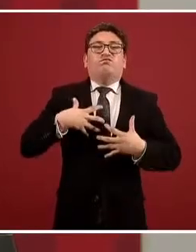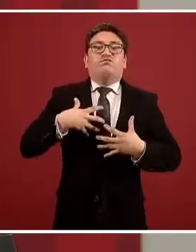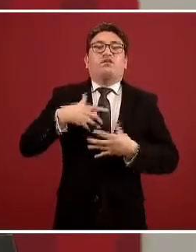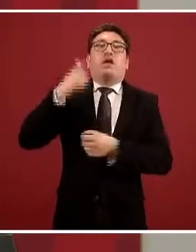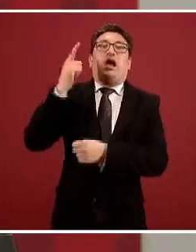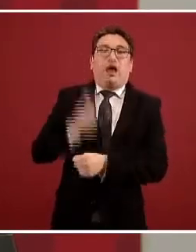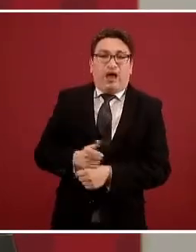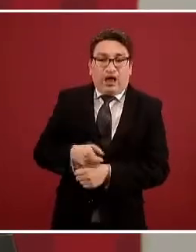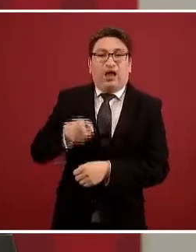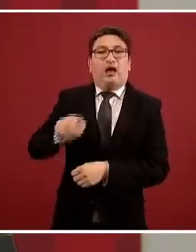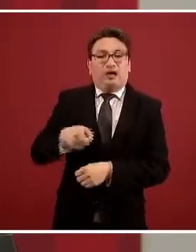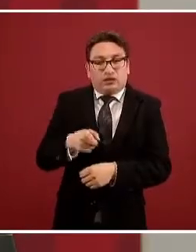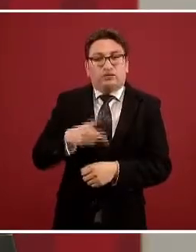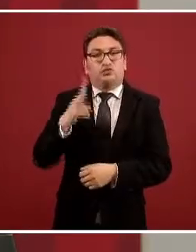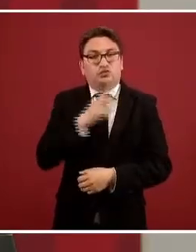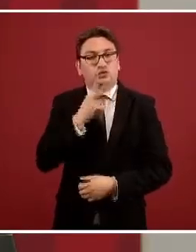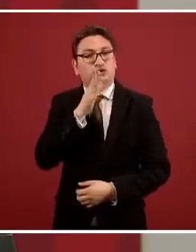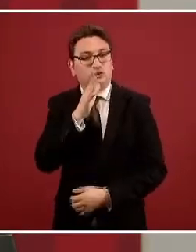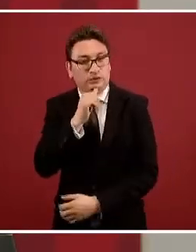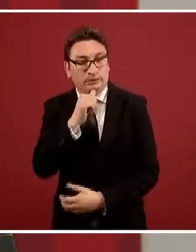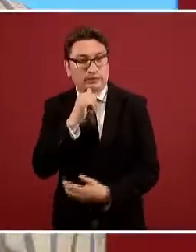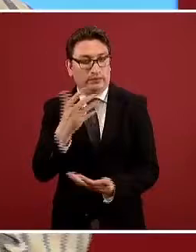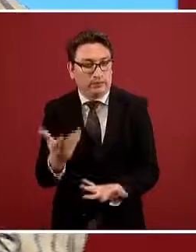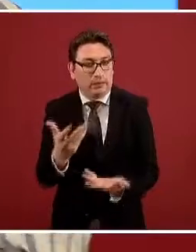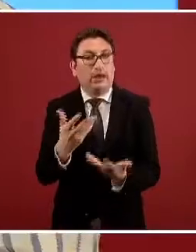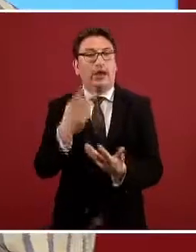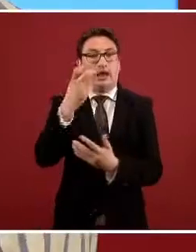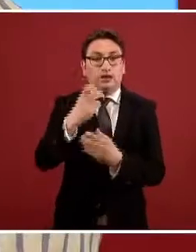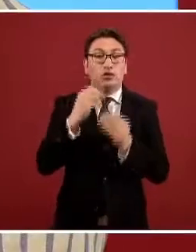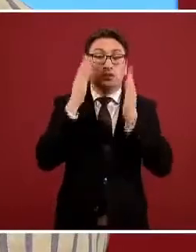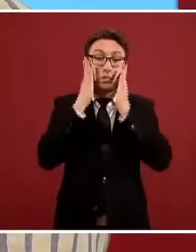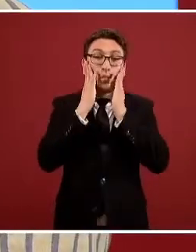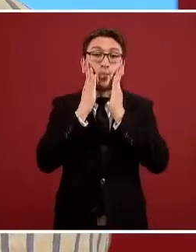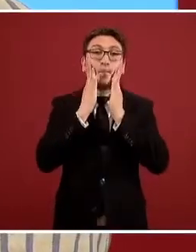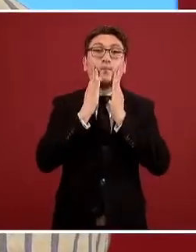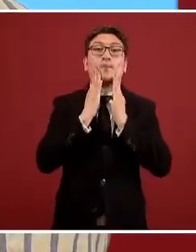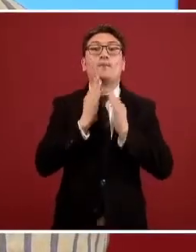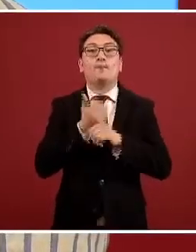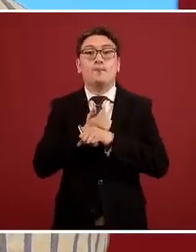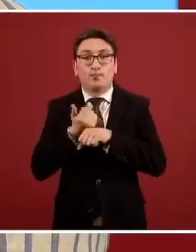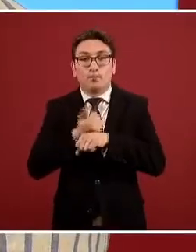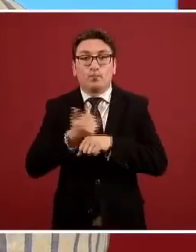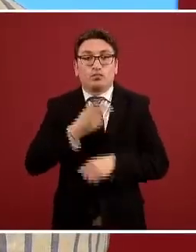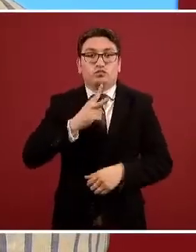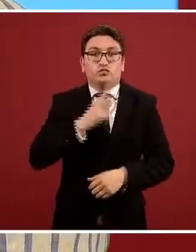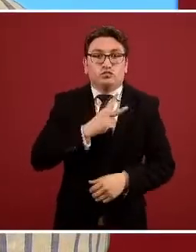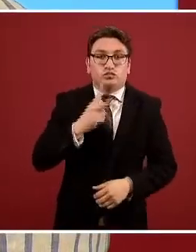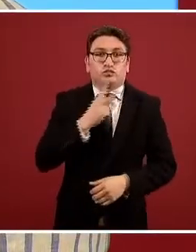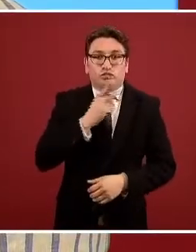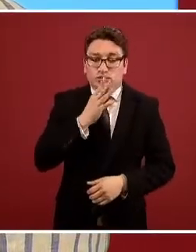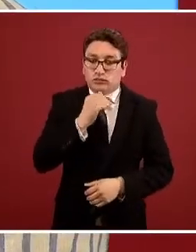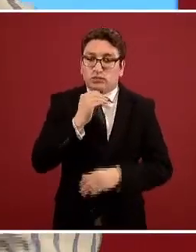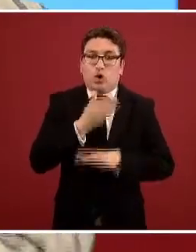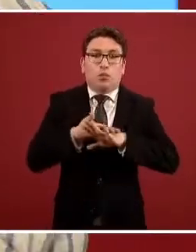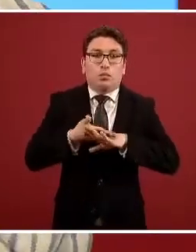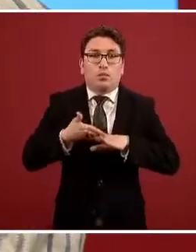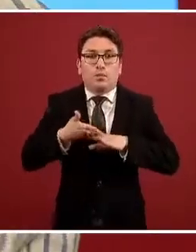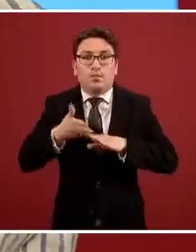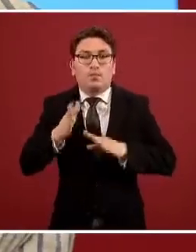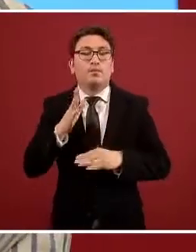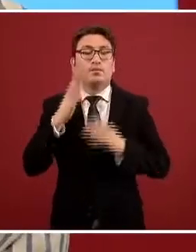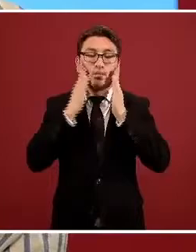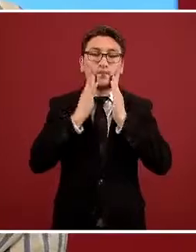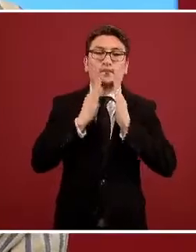signos clínicos de dificultad respiratoria. La palidez es un signo clínico de dificultad respiratoria, o el color